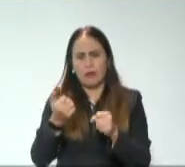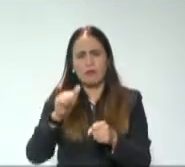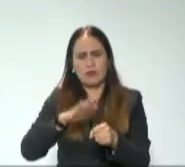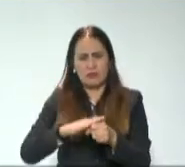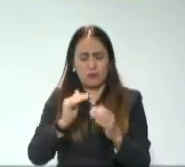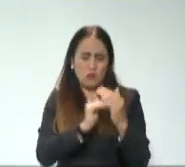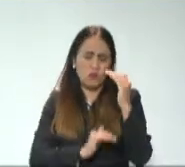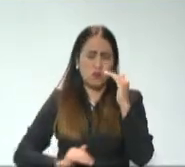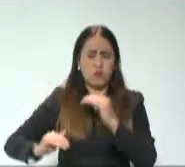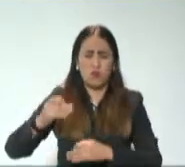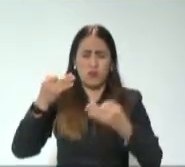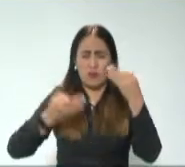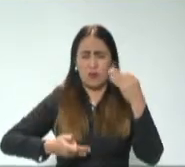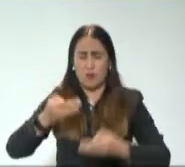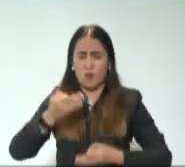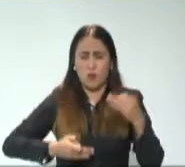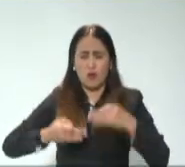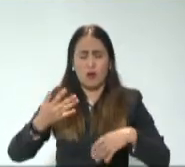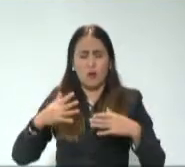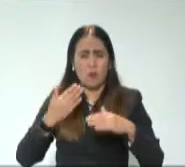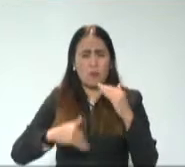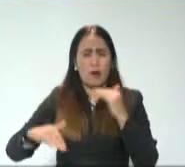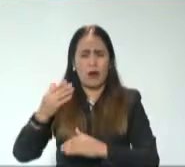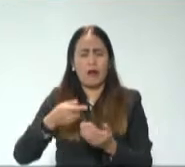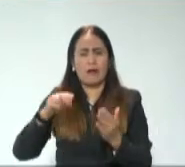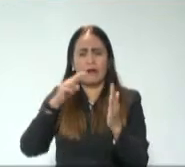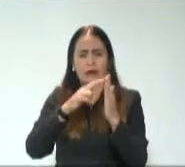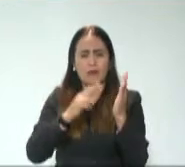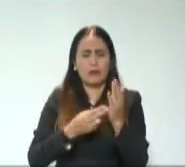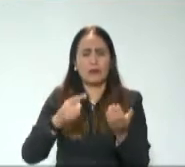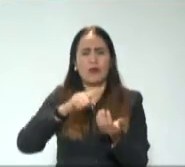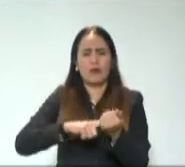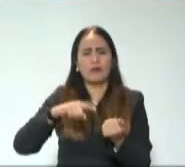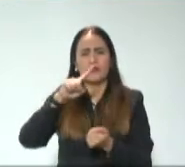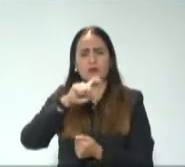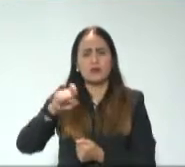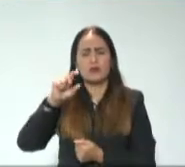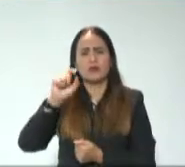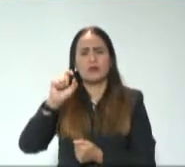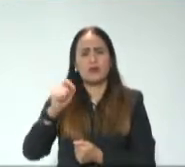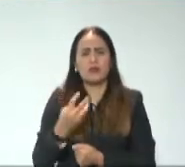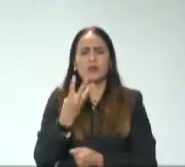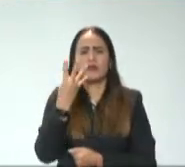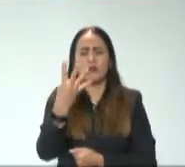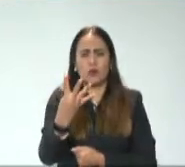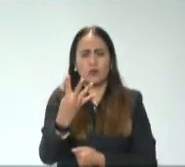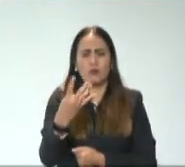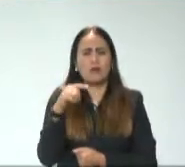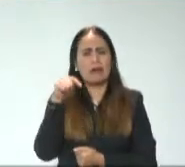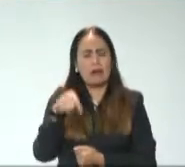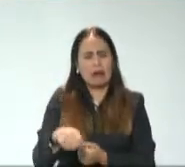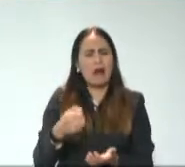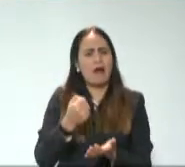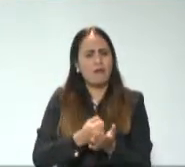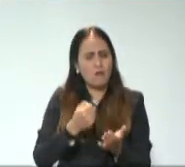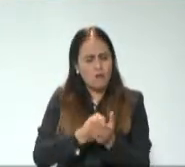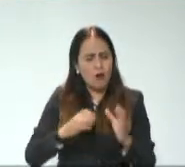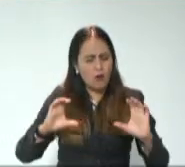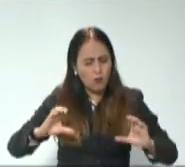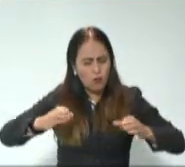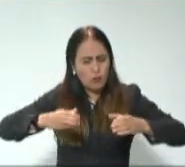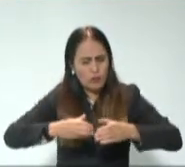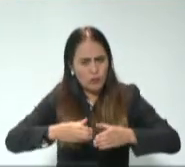país el reglamento interior de la corte prevé en su Artículo 124 la existencia de la comisión para la